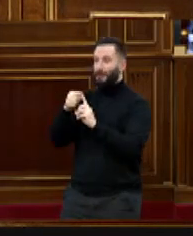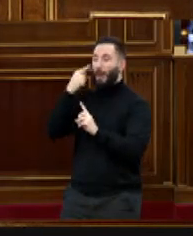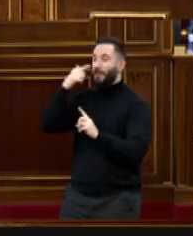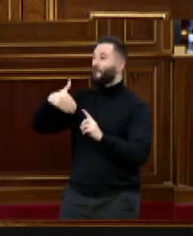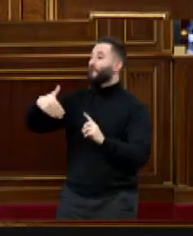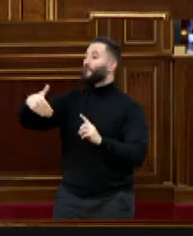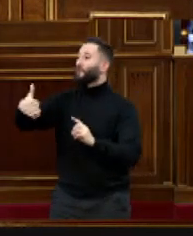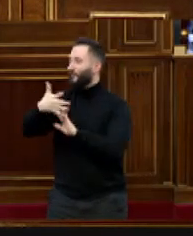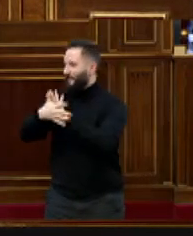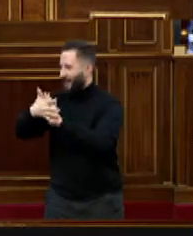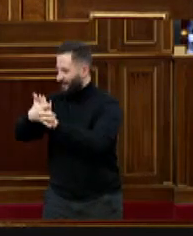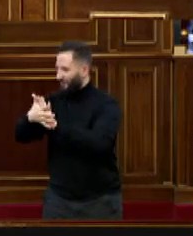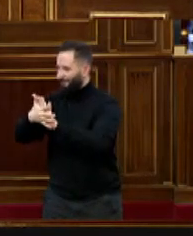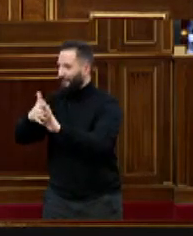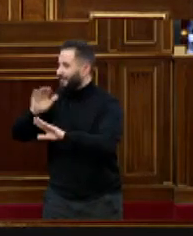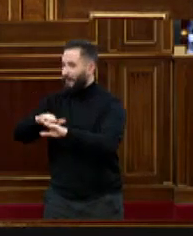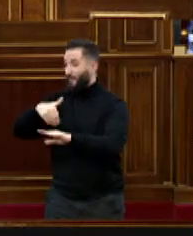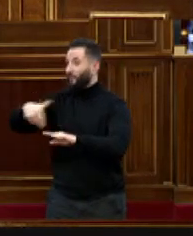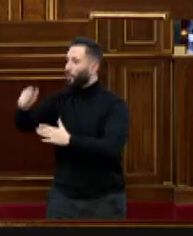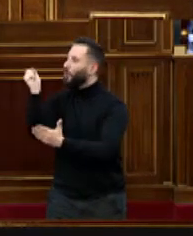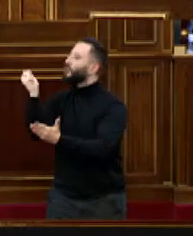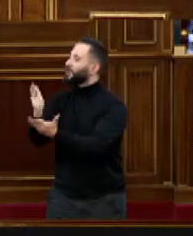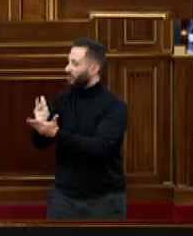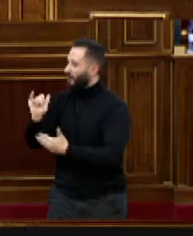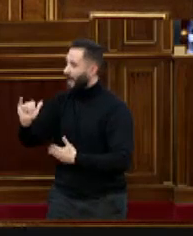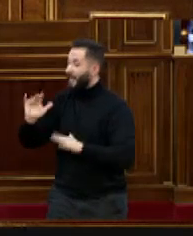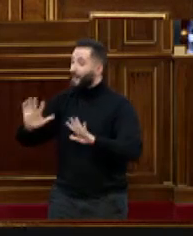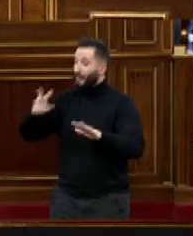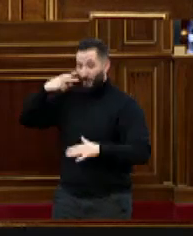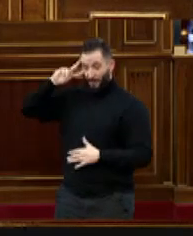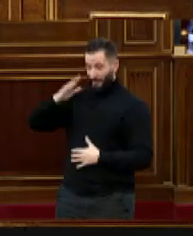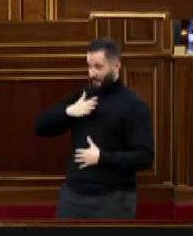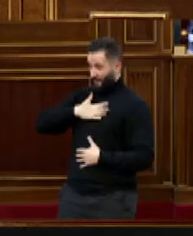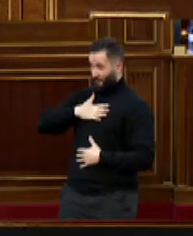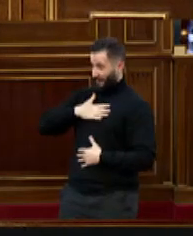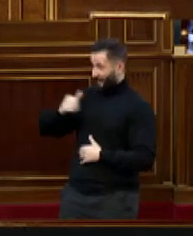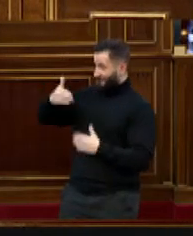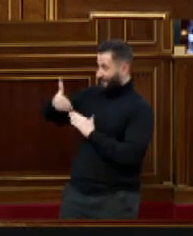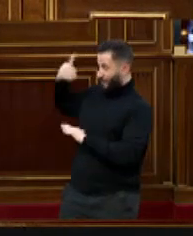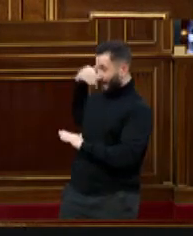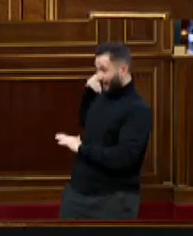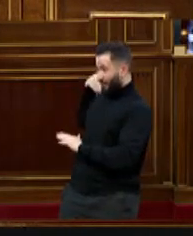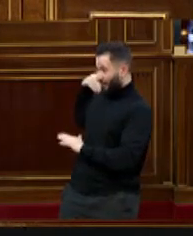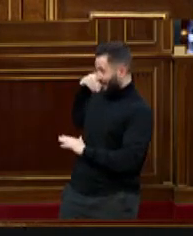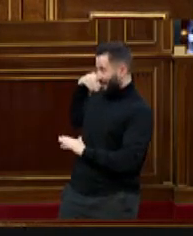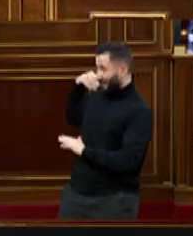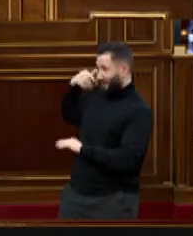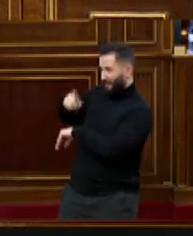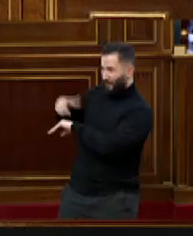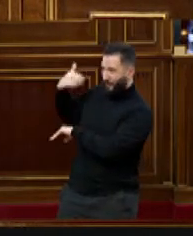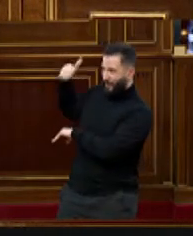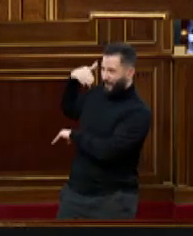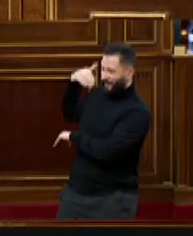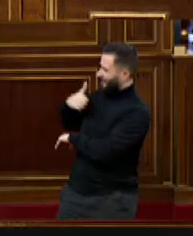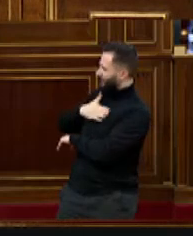futuro que es retador pero que la experiencia que tenemos de lo que ha pasado de lo que hemos pasado en este año y medio es que